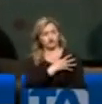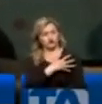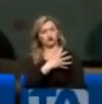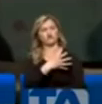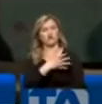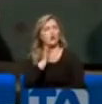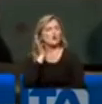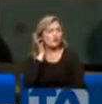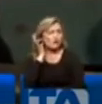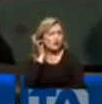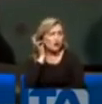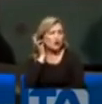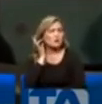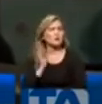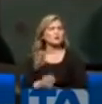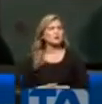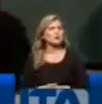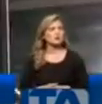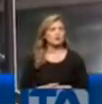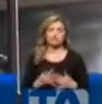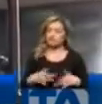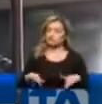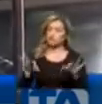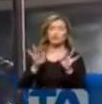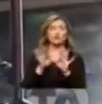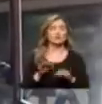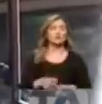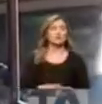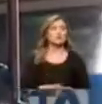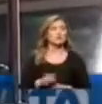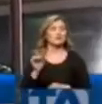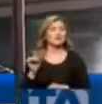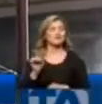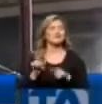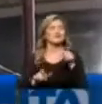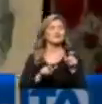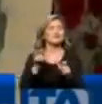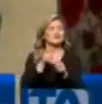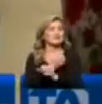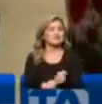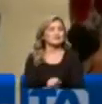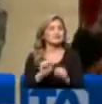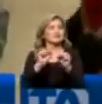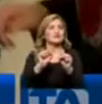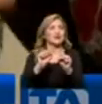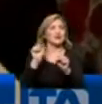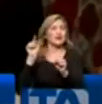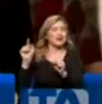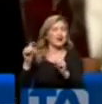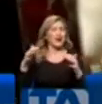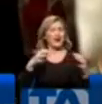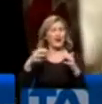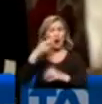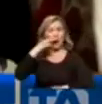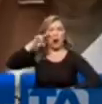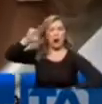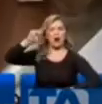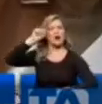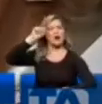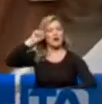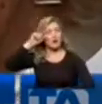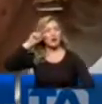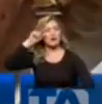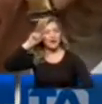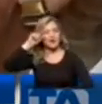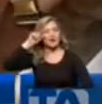una mujer muy, muy valiosa. Gerti, al igual que otros sobrevivientes, dicen que el holocausto siempre se debe recordar y